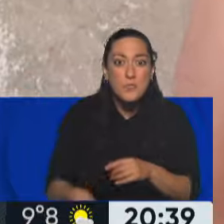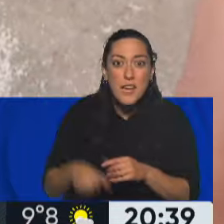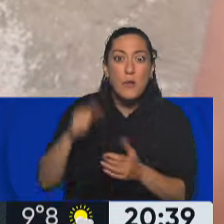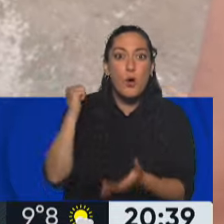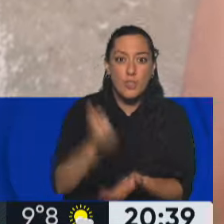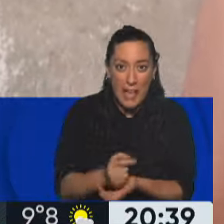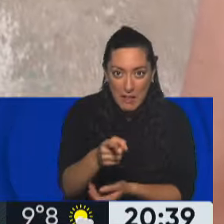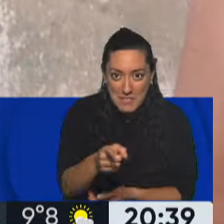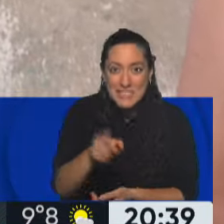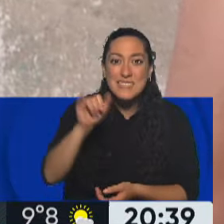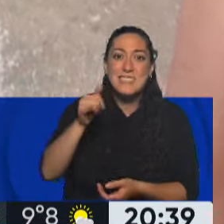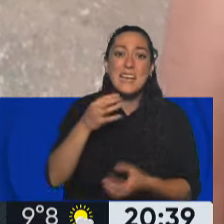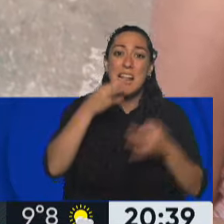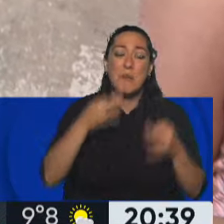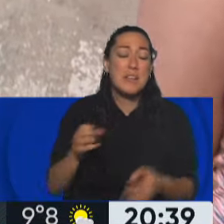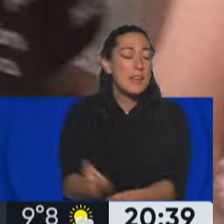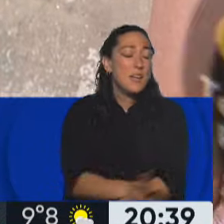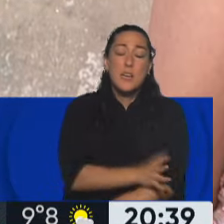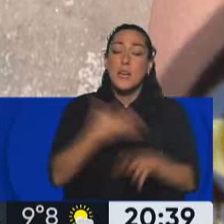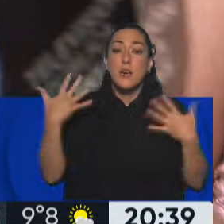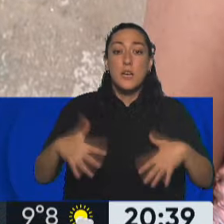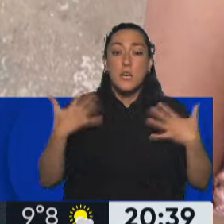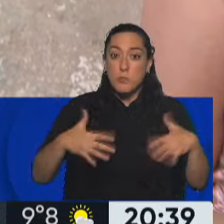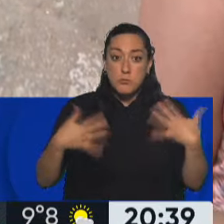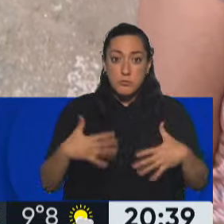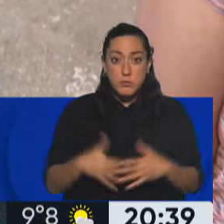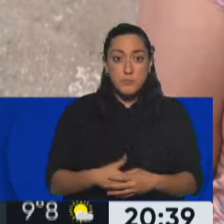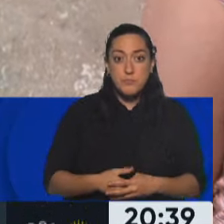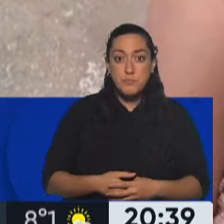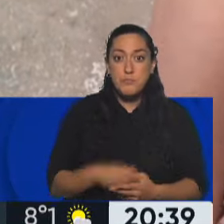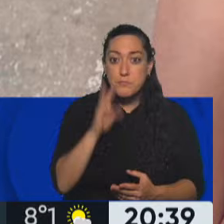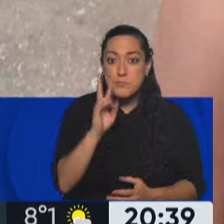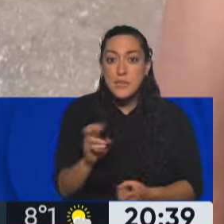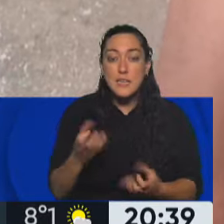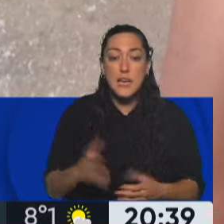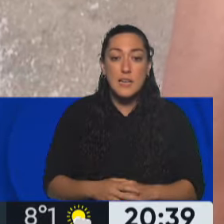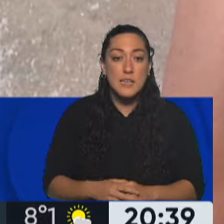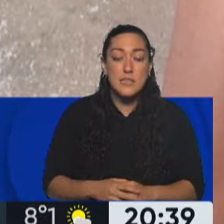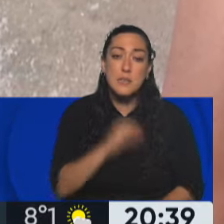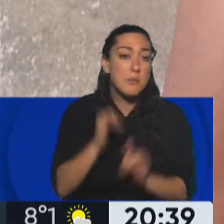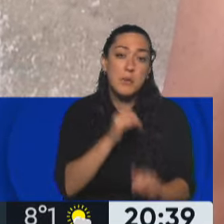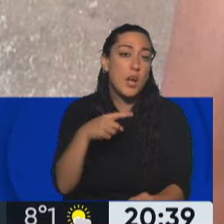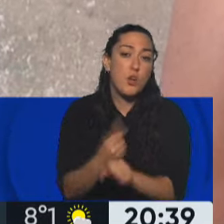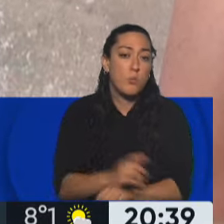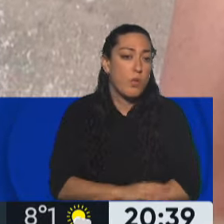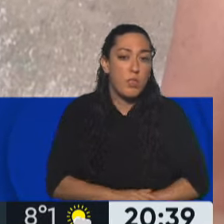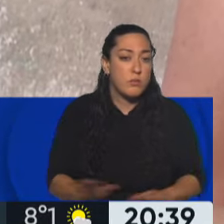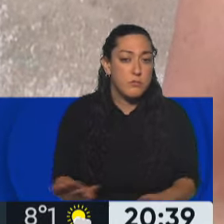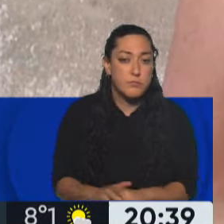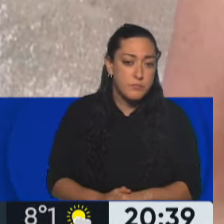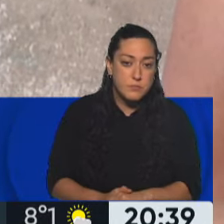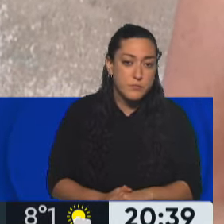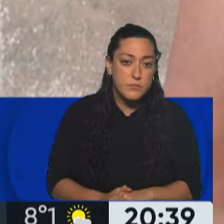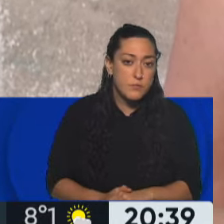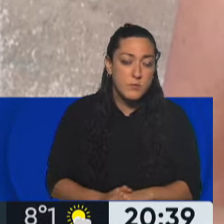fue una emoción tremenda. ¿Cómo lo viste? Es inexplicable. De pasar